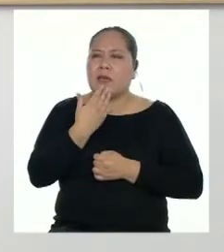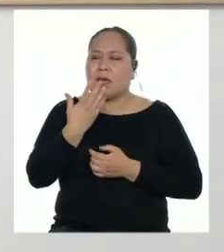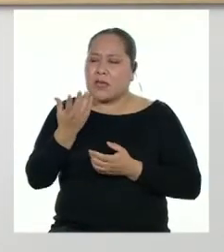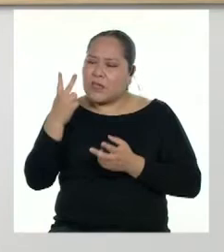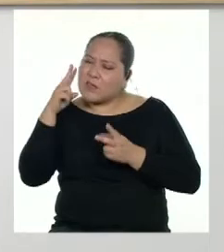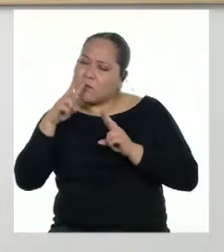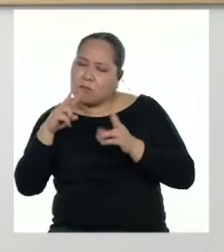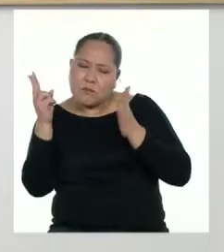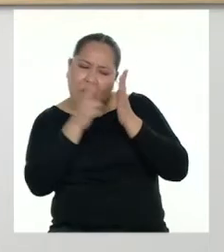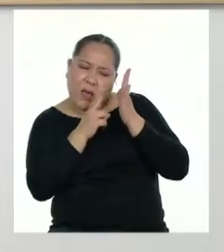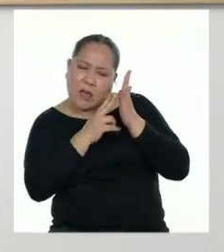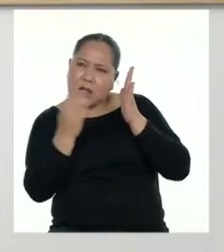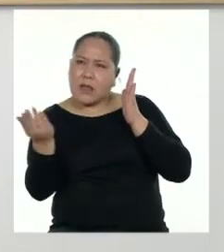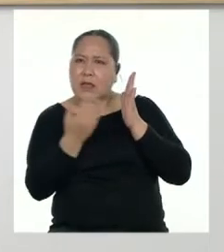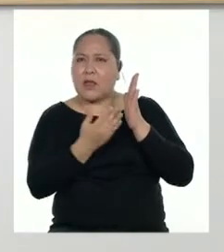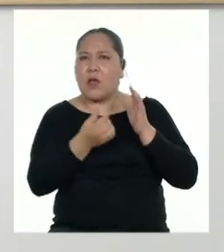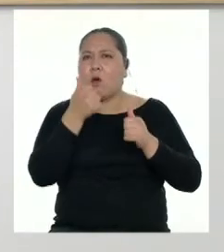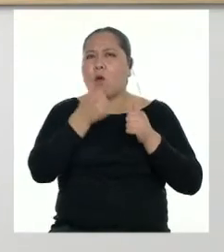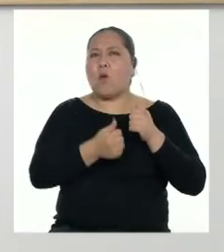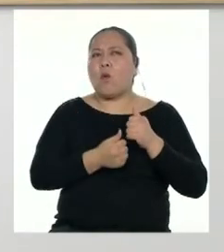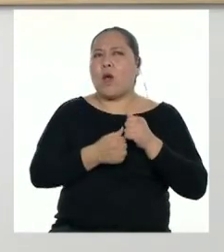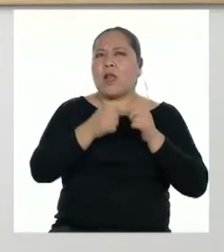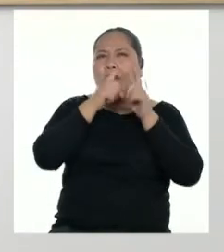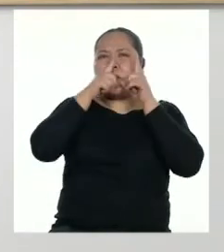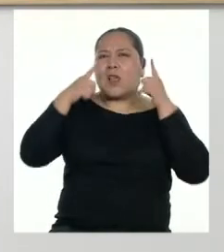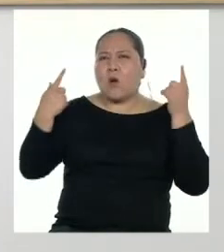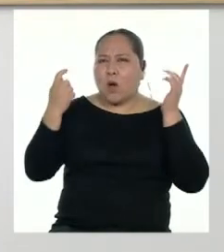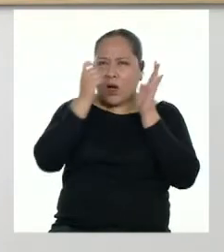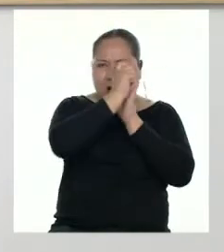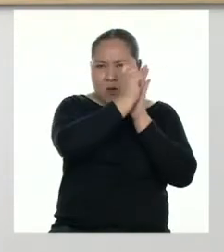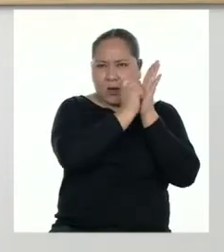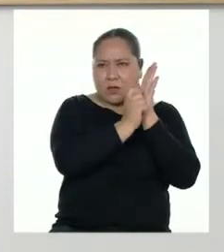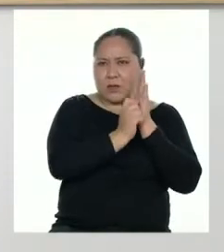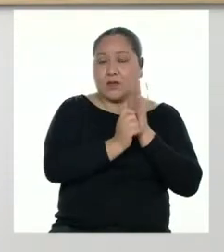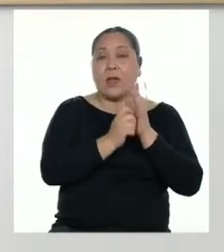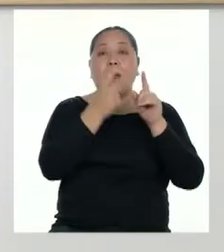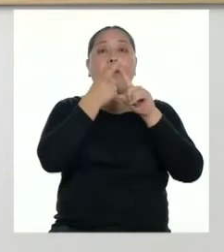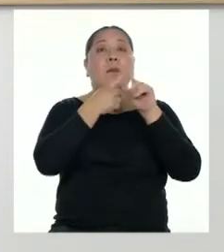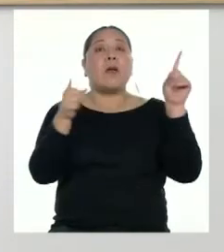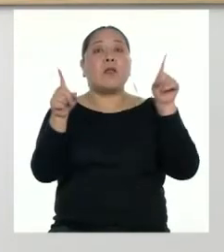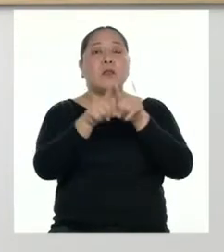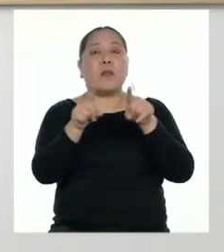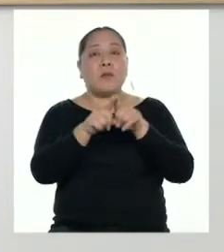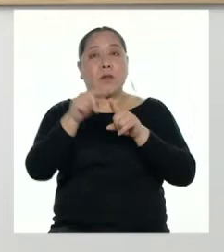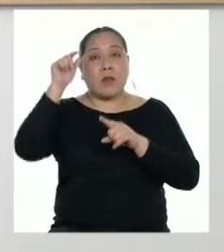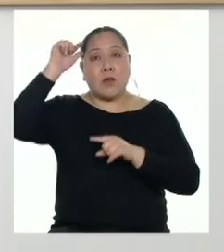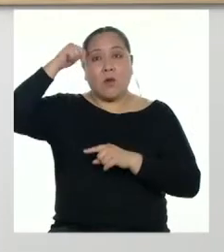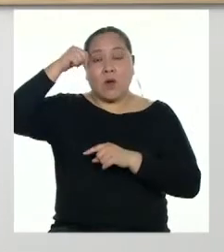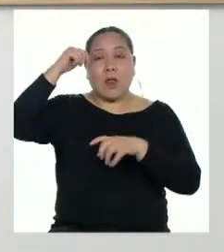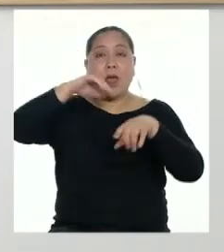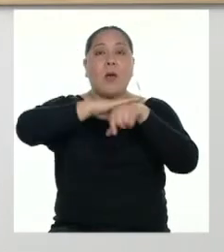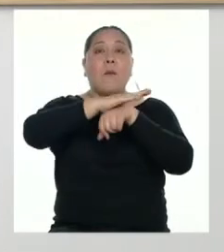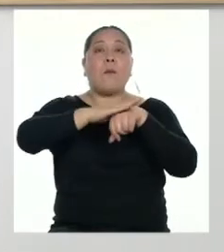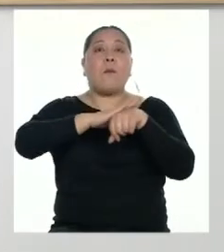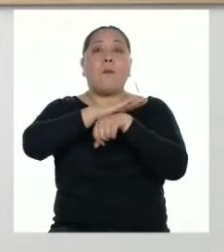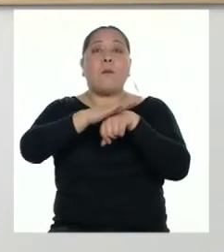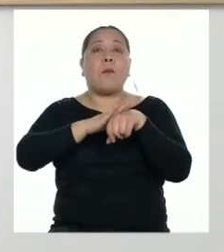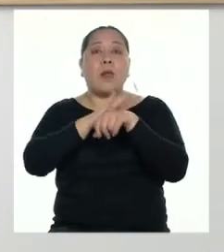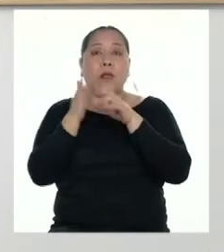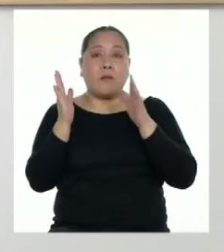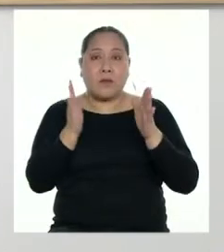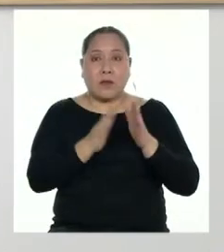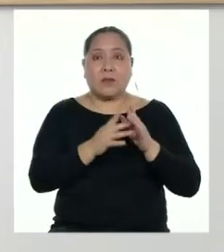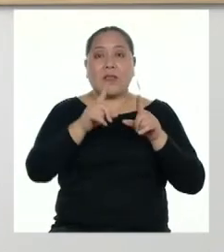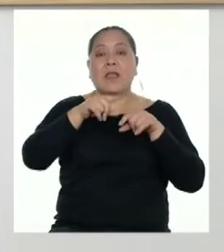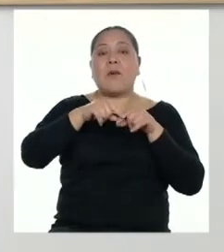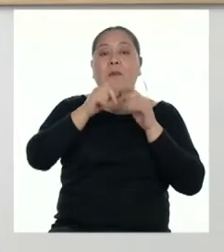mi texto? ¿Con qué registro escribiré mi texto? Pero también recuerden que la planificación se adecúa al